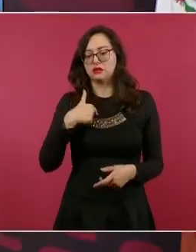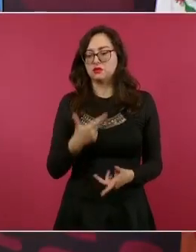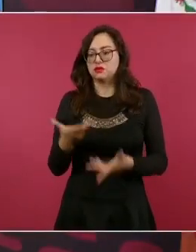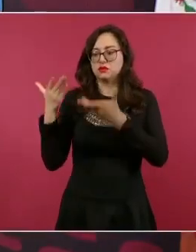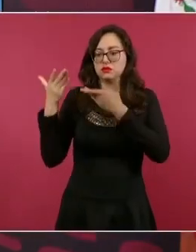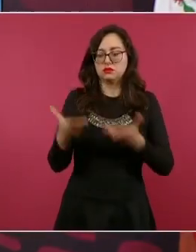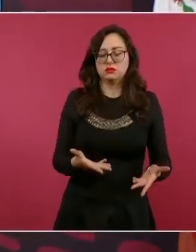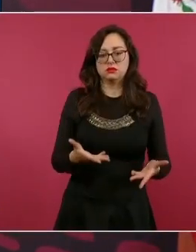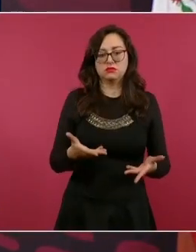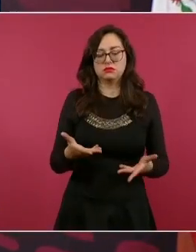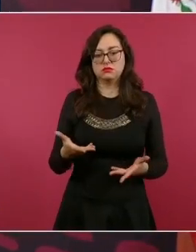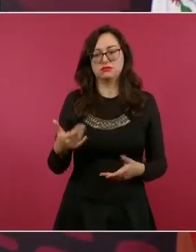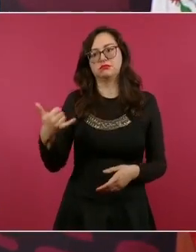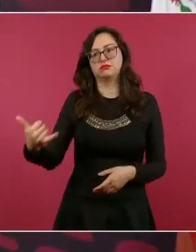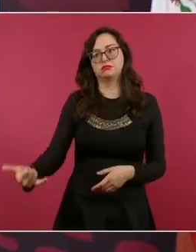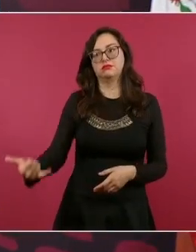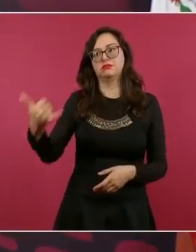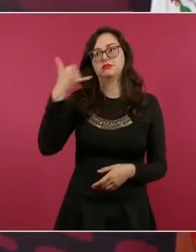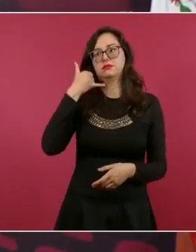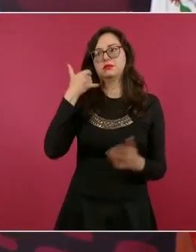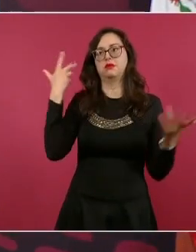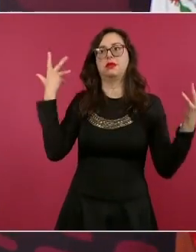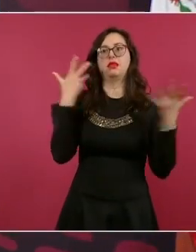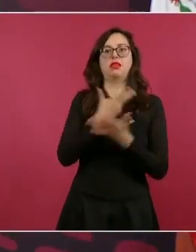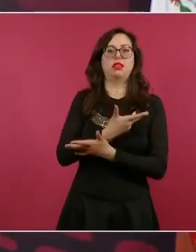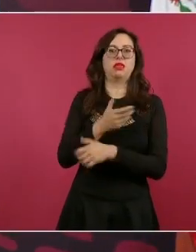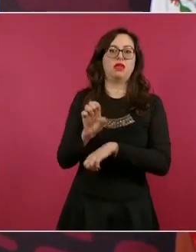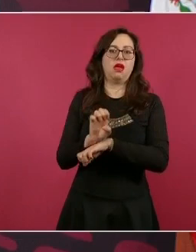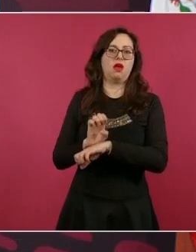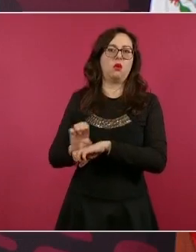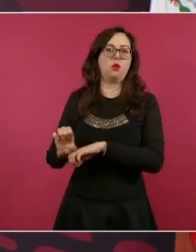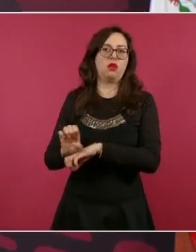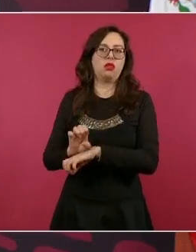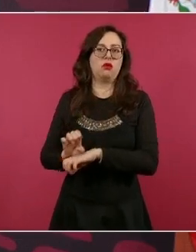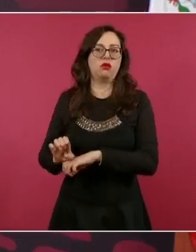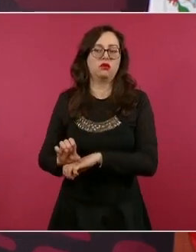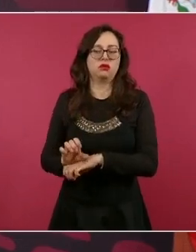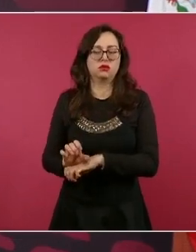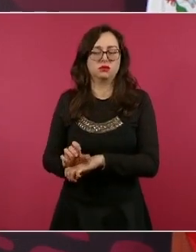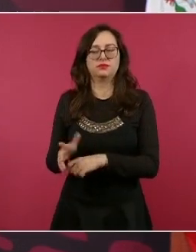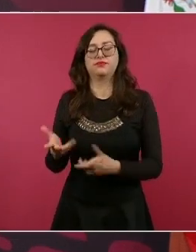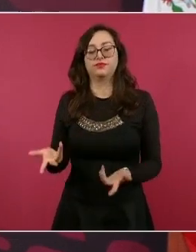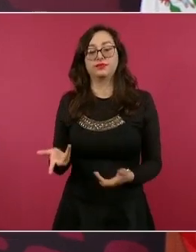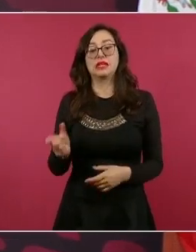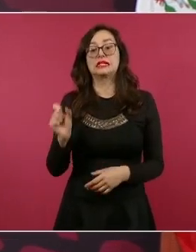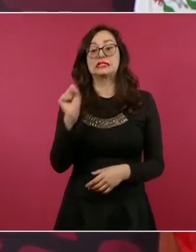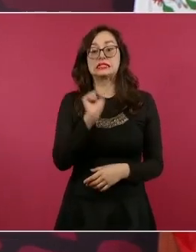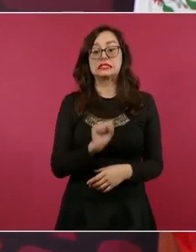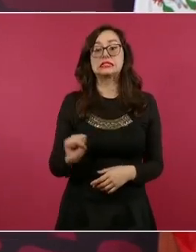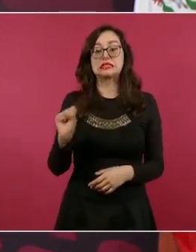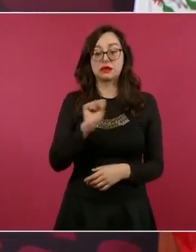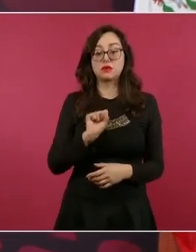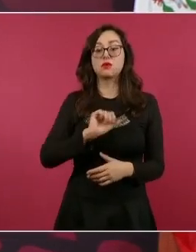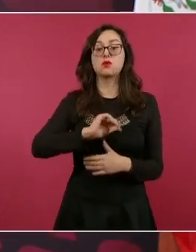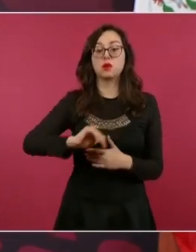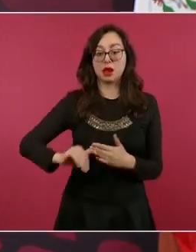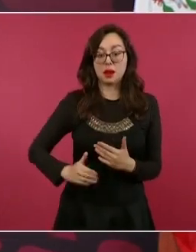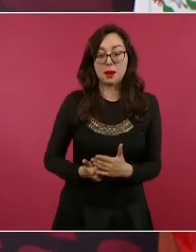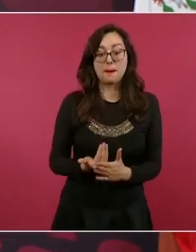Ecuador, eso el viernes. Y el sábado hicimos algo también